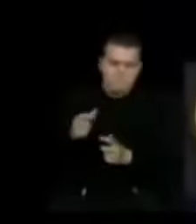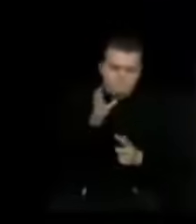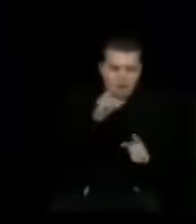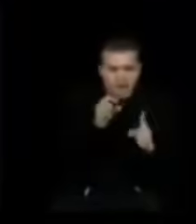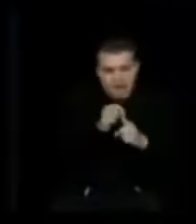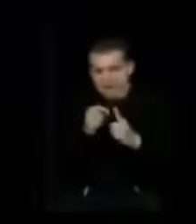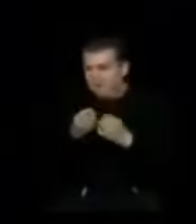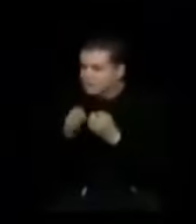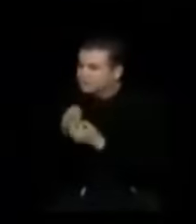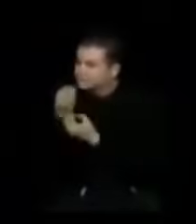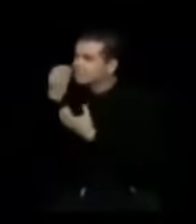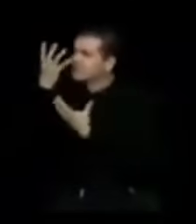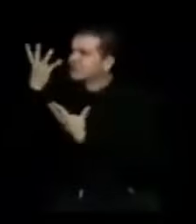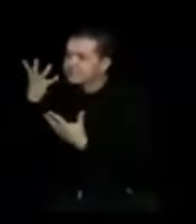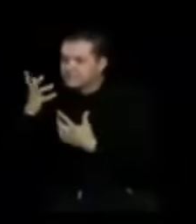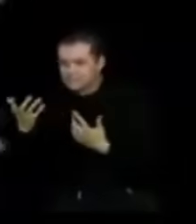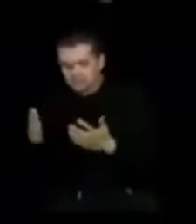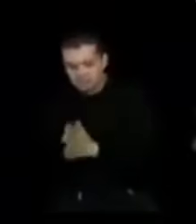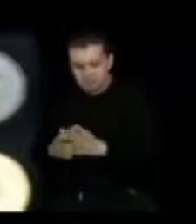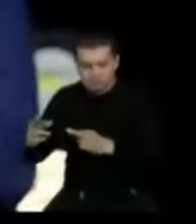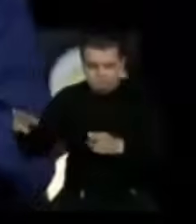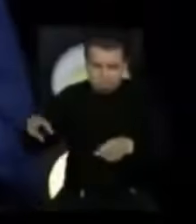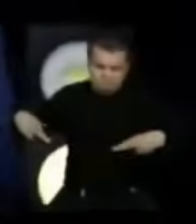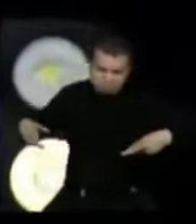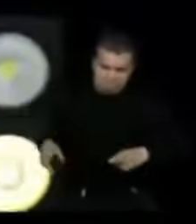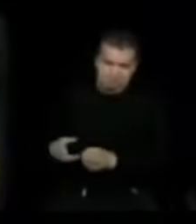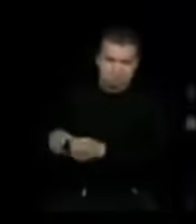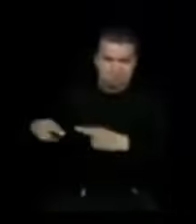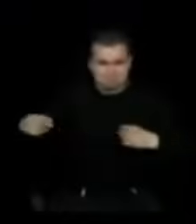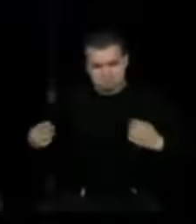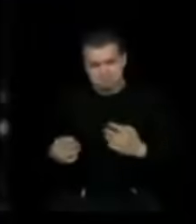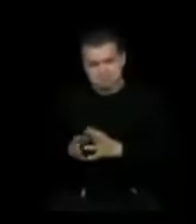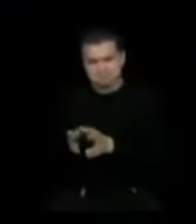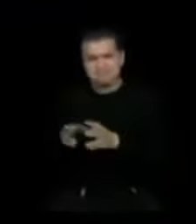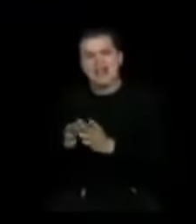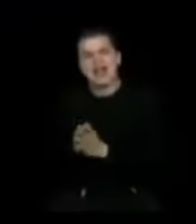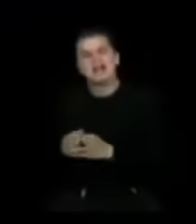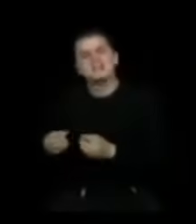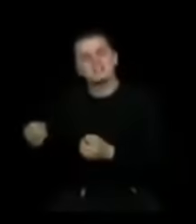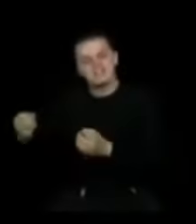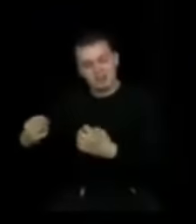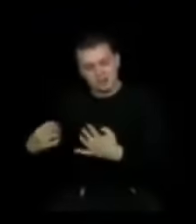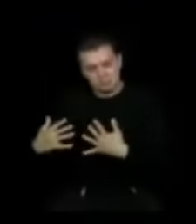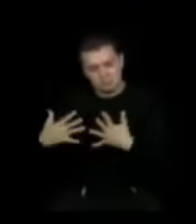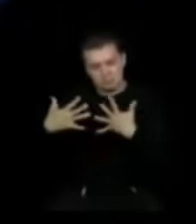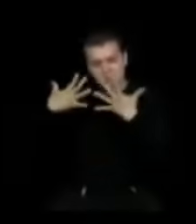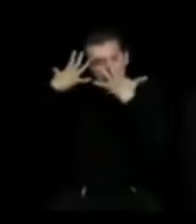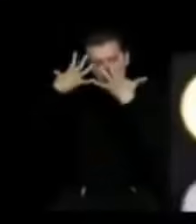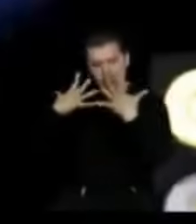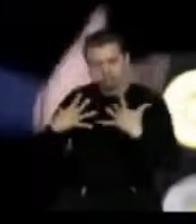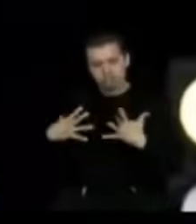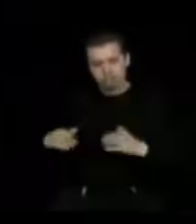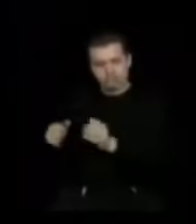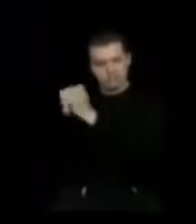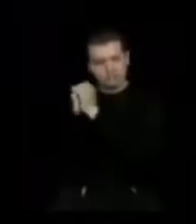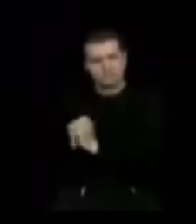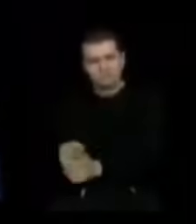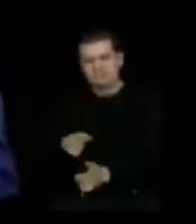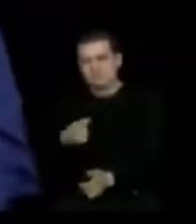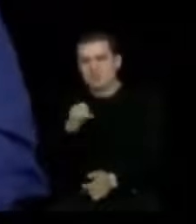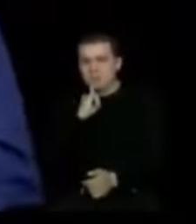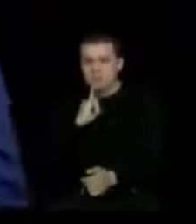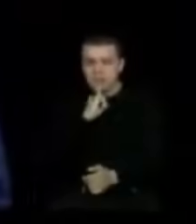su amor y no hay palabras, de repente un río comienza a fluir que trae esa adoración en